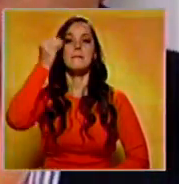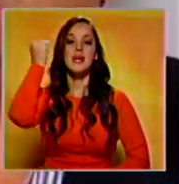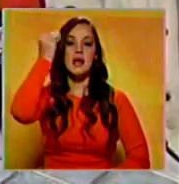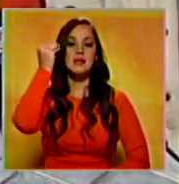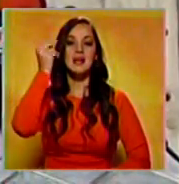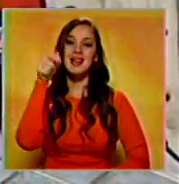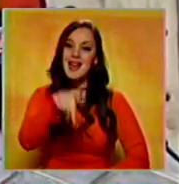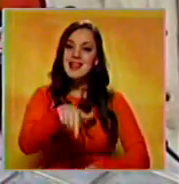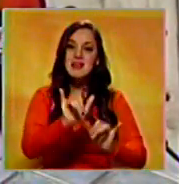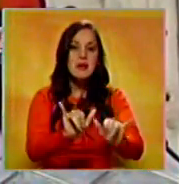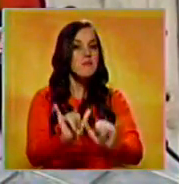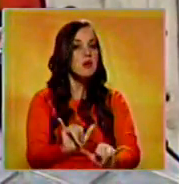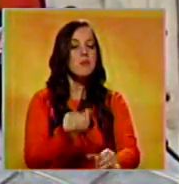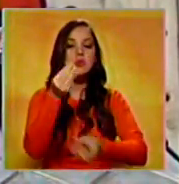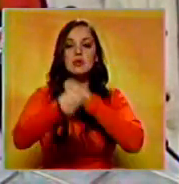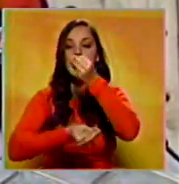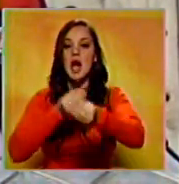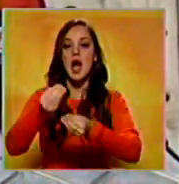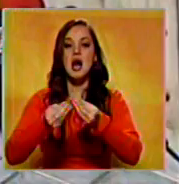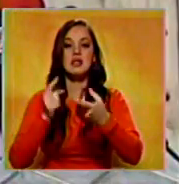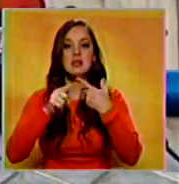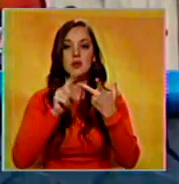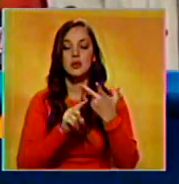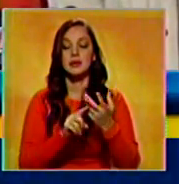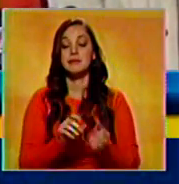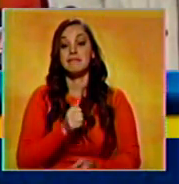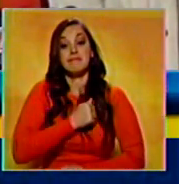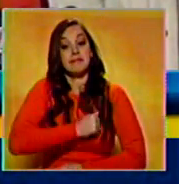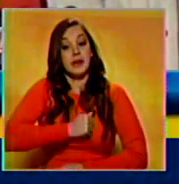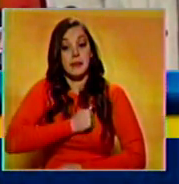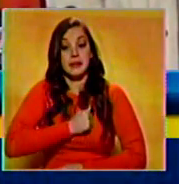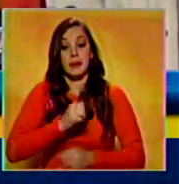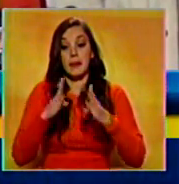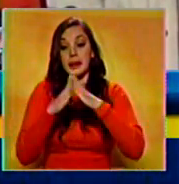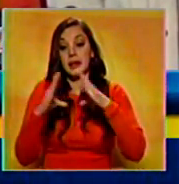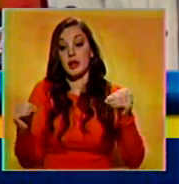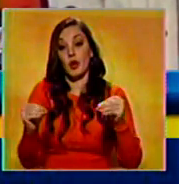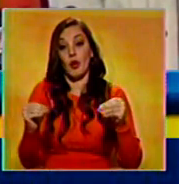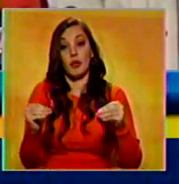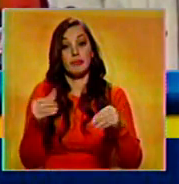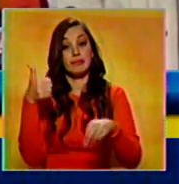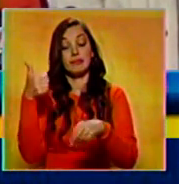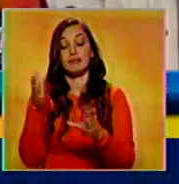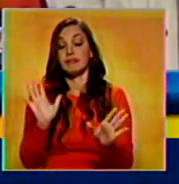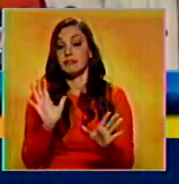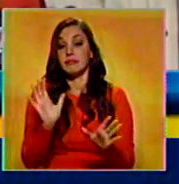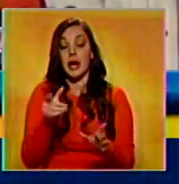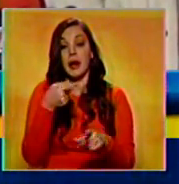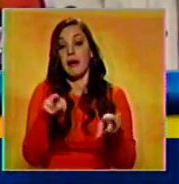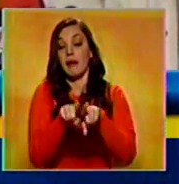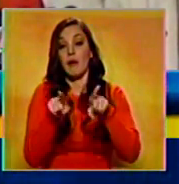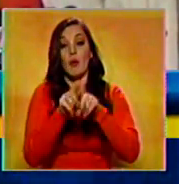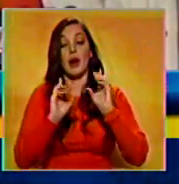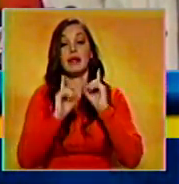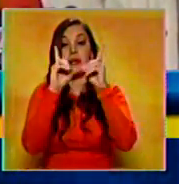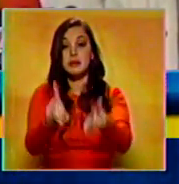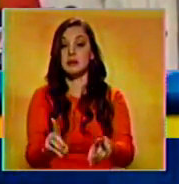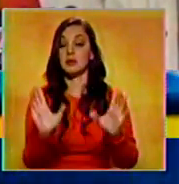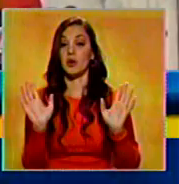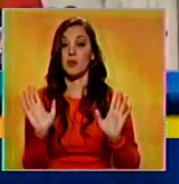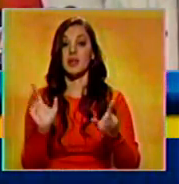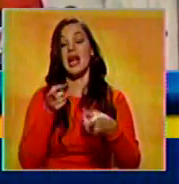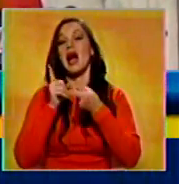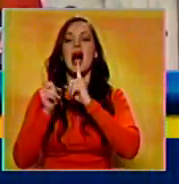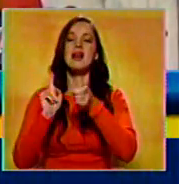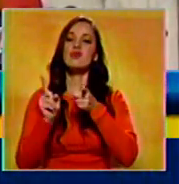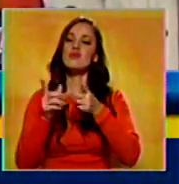Venezuela. Lamentablemente pagan justos por pecadores. Algunas empresas asumieron o recibieron grandes